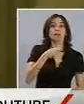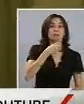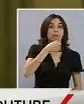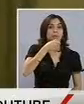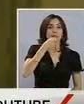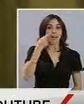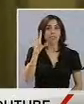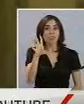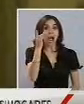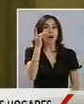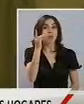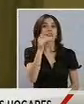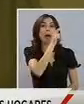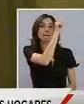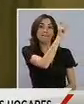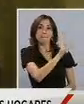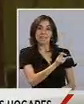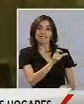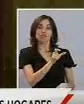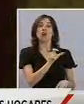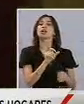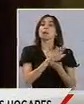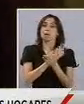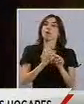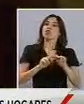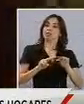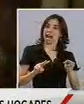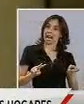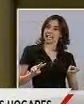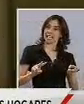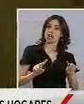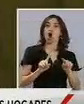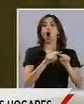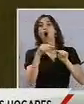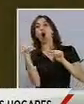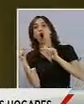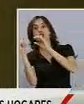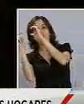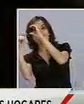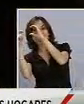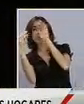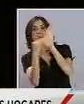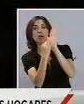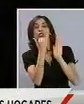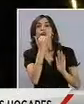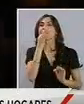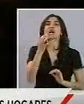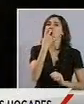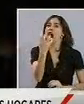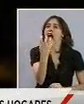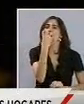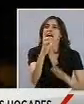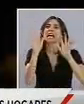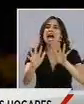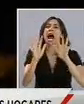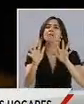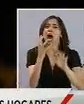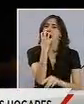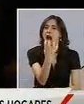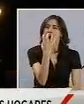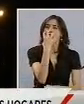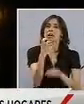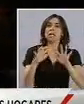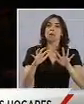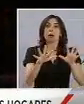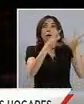¿Te das cuenta alguna? Esa persona está tranquila, por ejemplo, pero en otros videos que hemos visto en YouTube, la gente dice, cálmate, cálmate, pero a vivo grito, eso